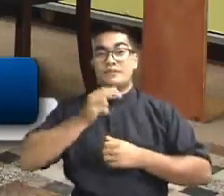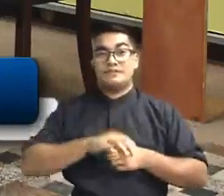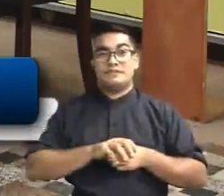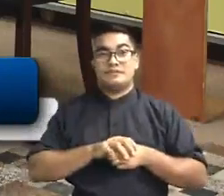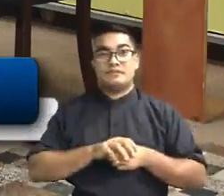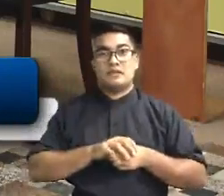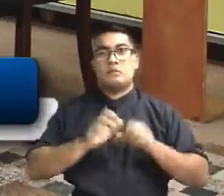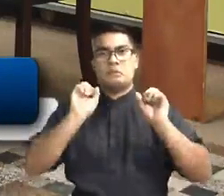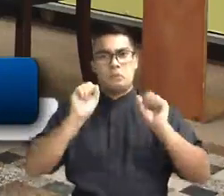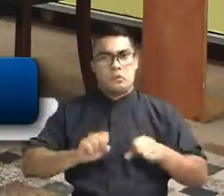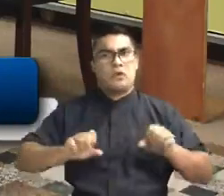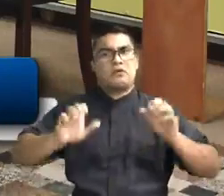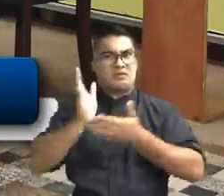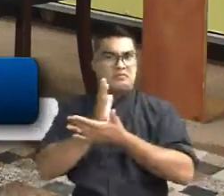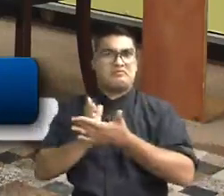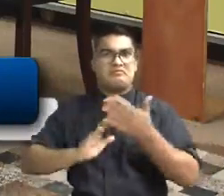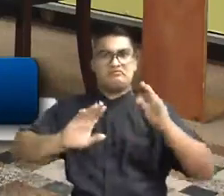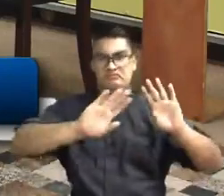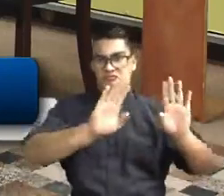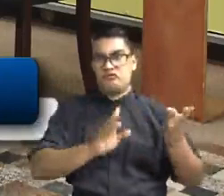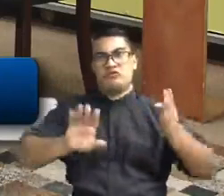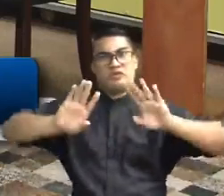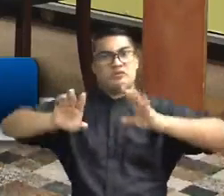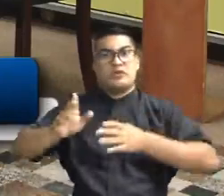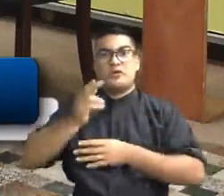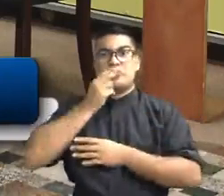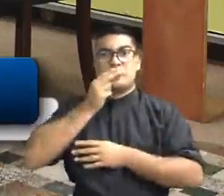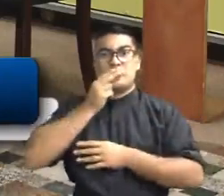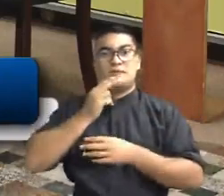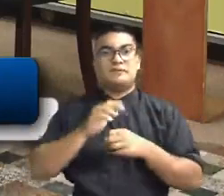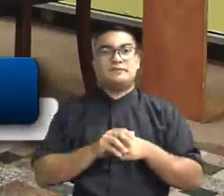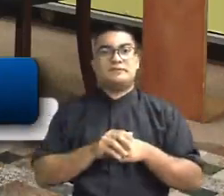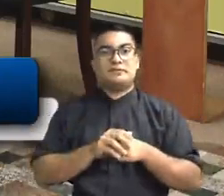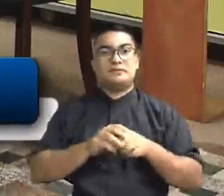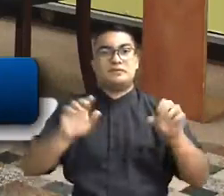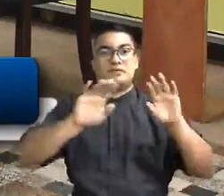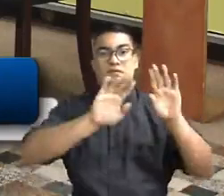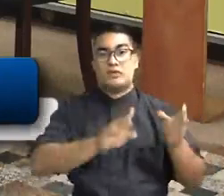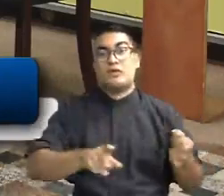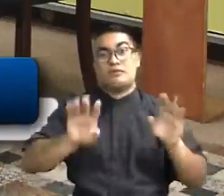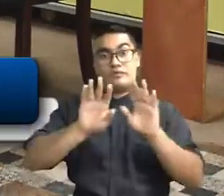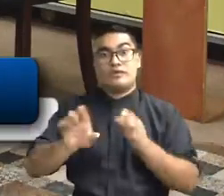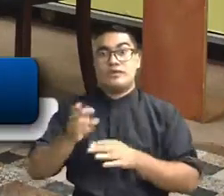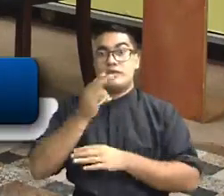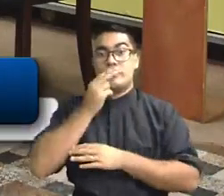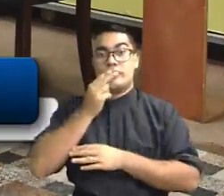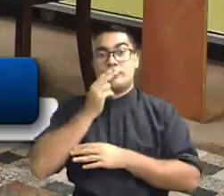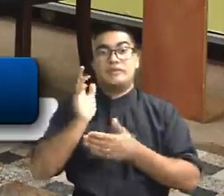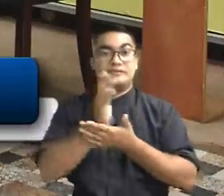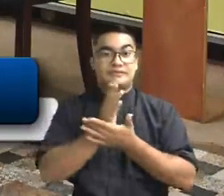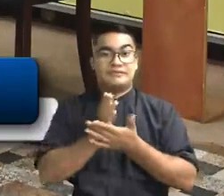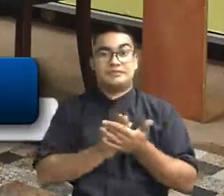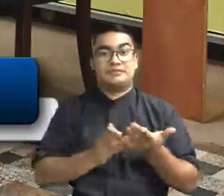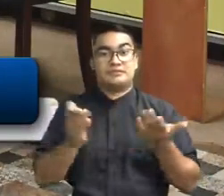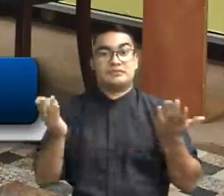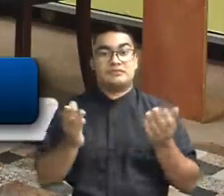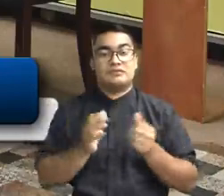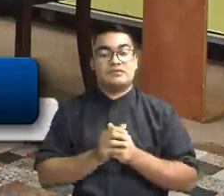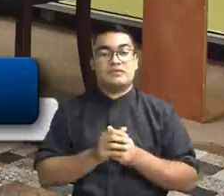no pueda dar en nada en la mujer, porque sí da a medida de que se incrementa también el consumo de tabaquismo en